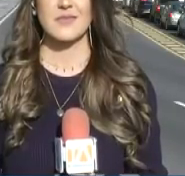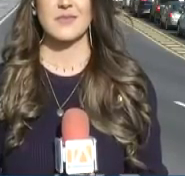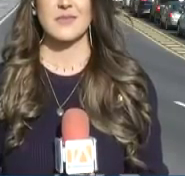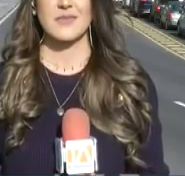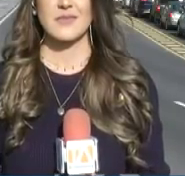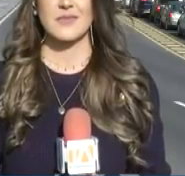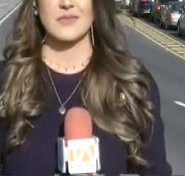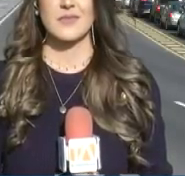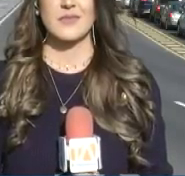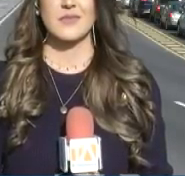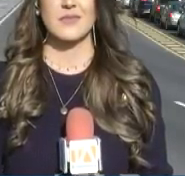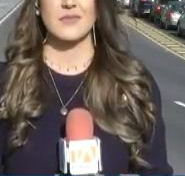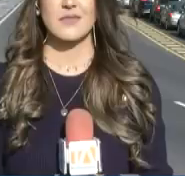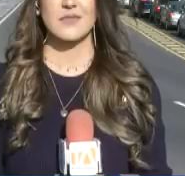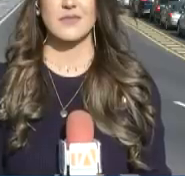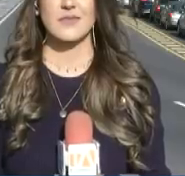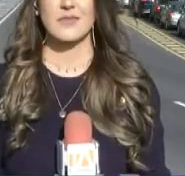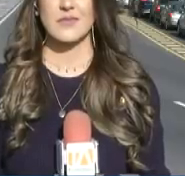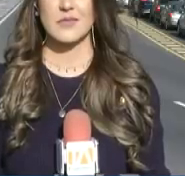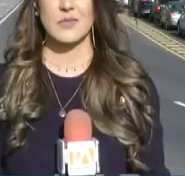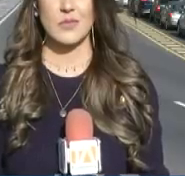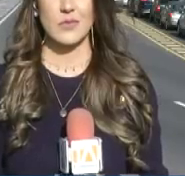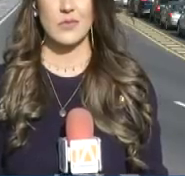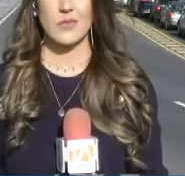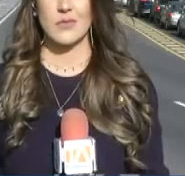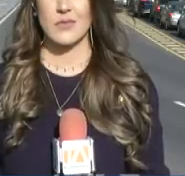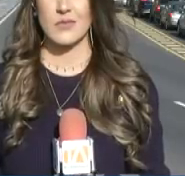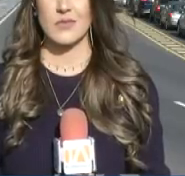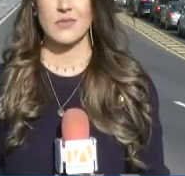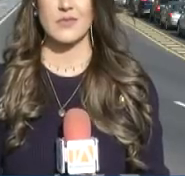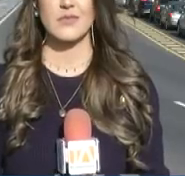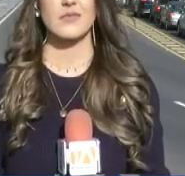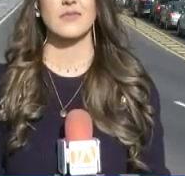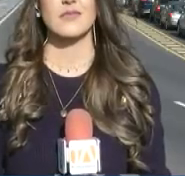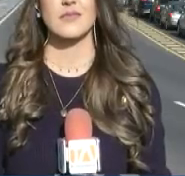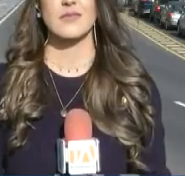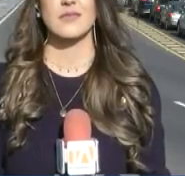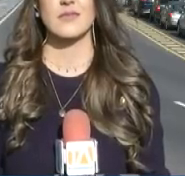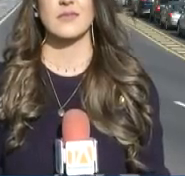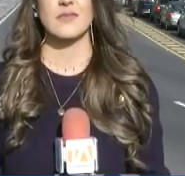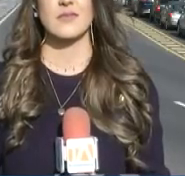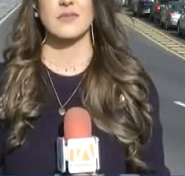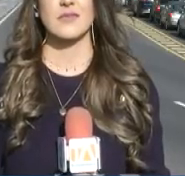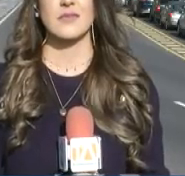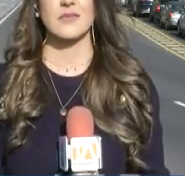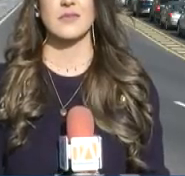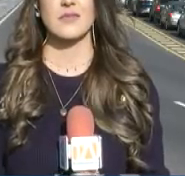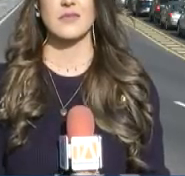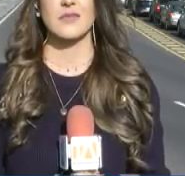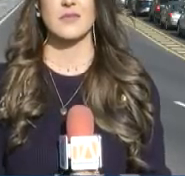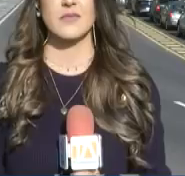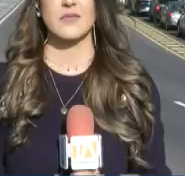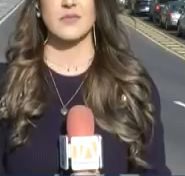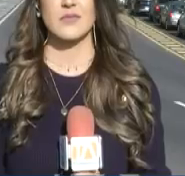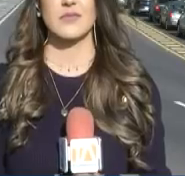de Tránsito, para que resuelvan todas estas dudas. En un ratito más nos conectamos. Buenos días. Por supuesto que sí, también la